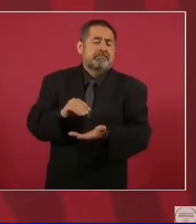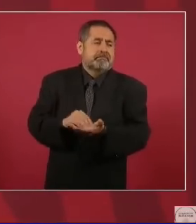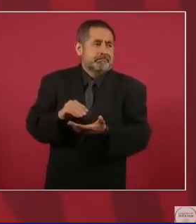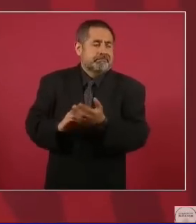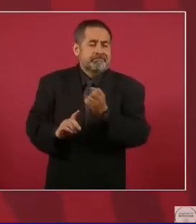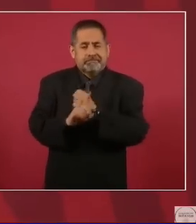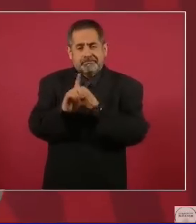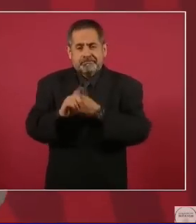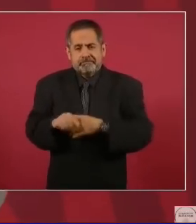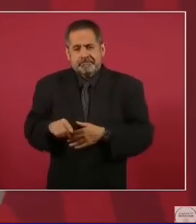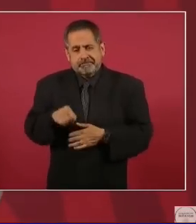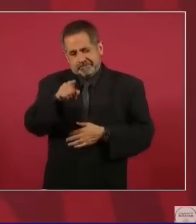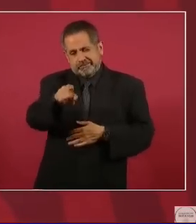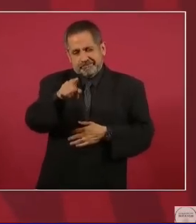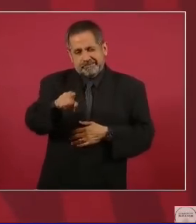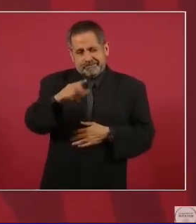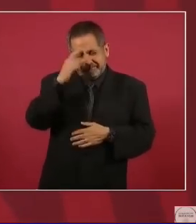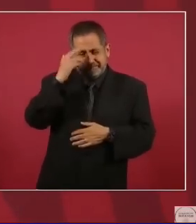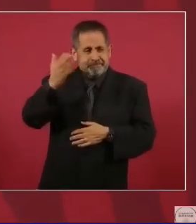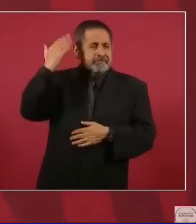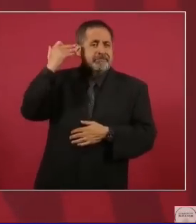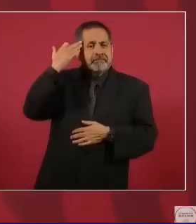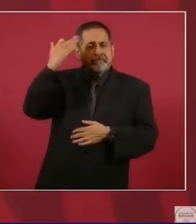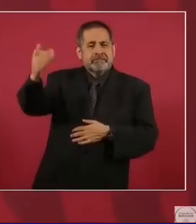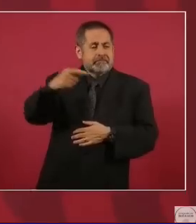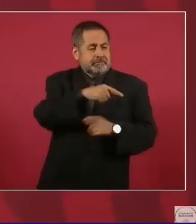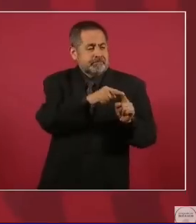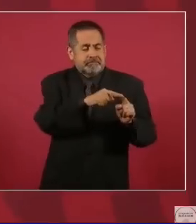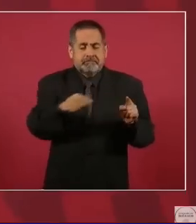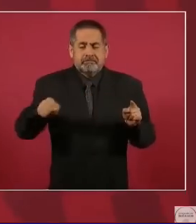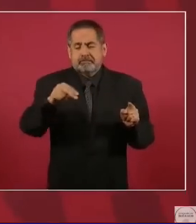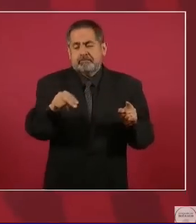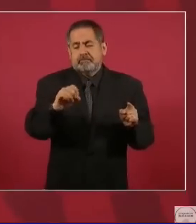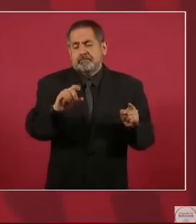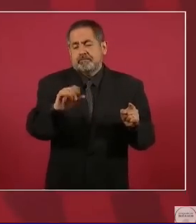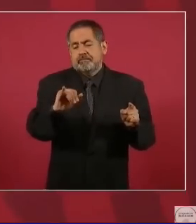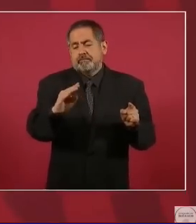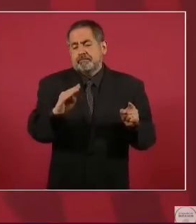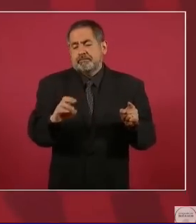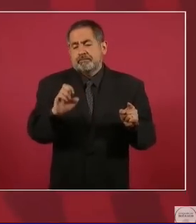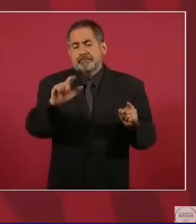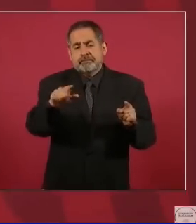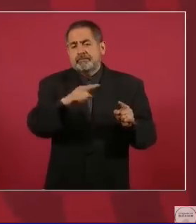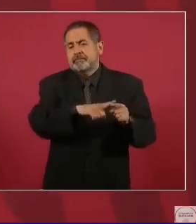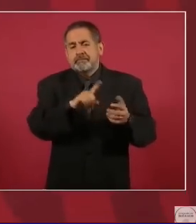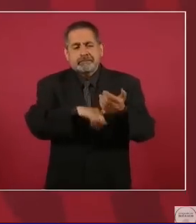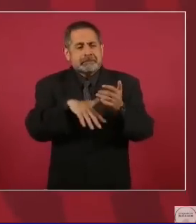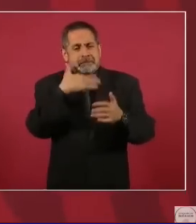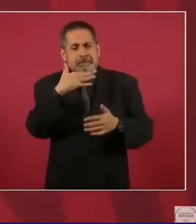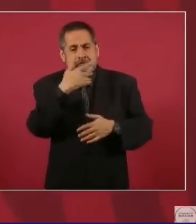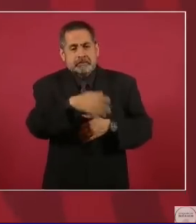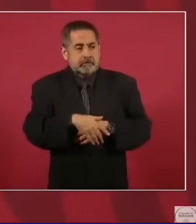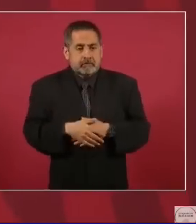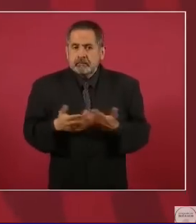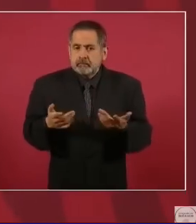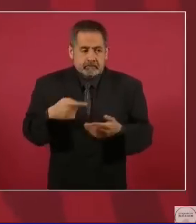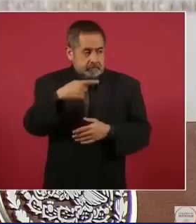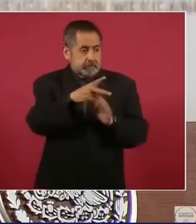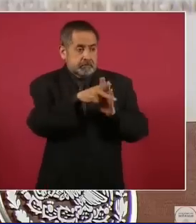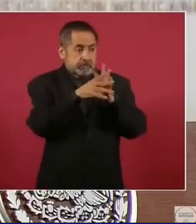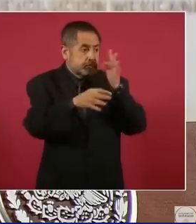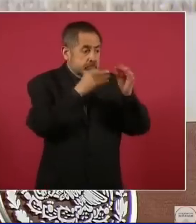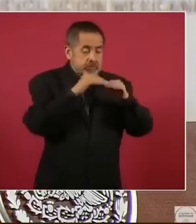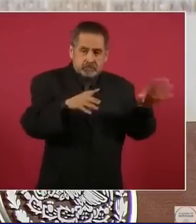de la política neoliberal y de corrupción, que por cierto, de eso no hablan los